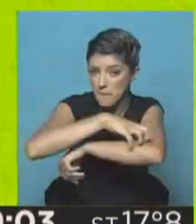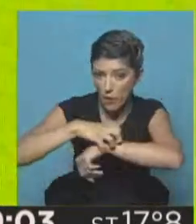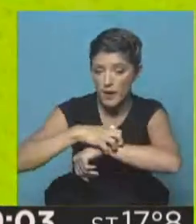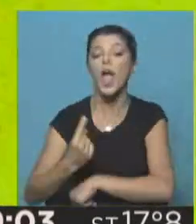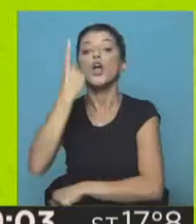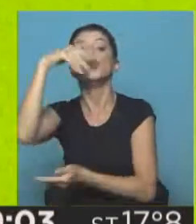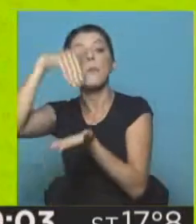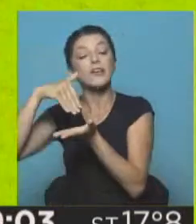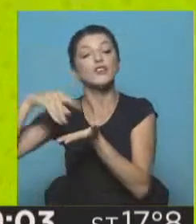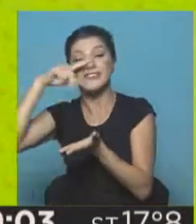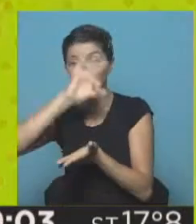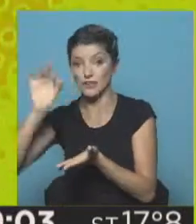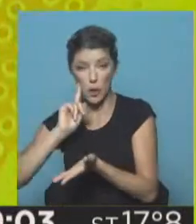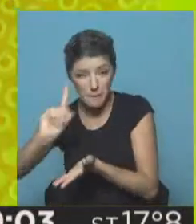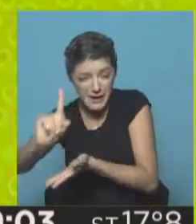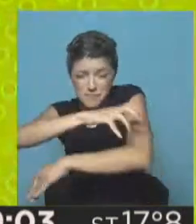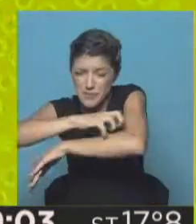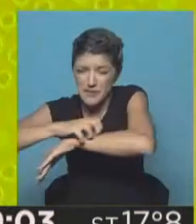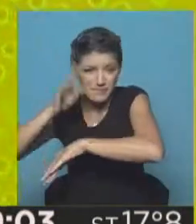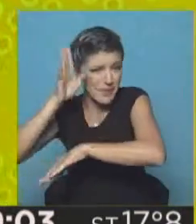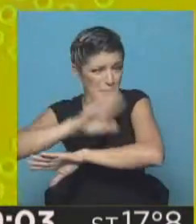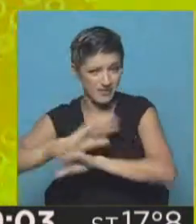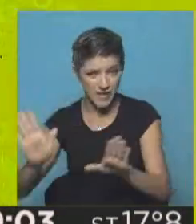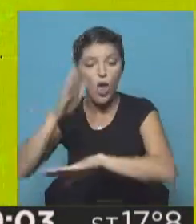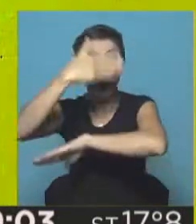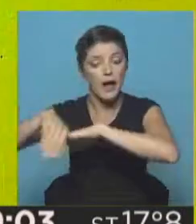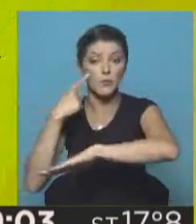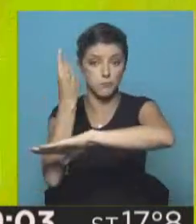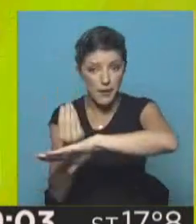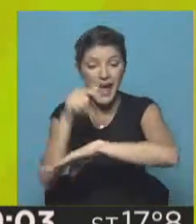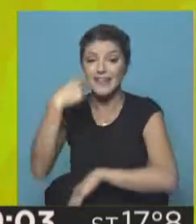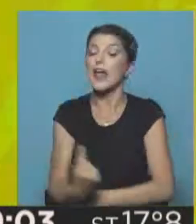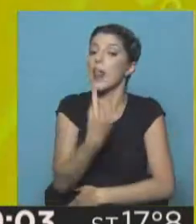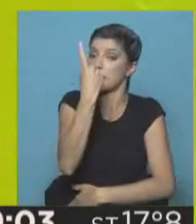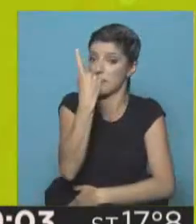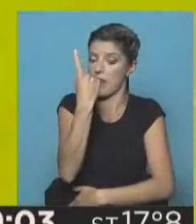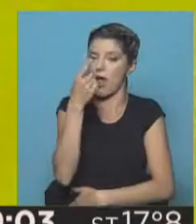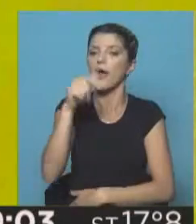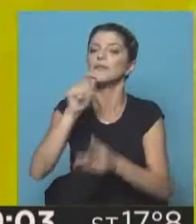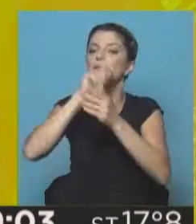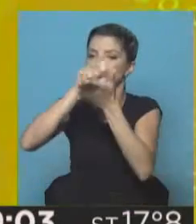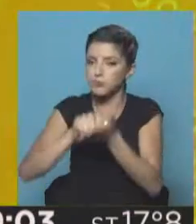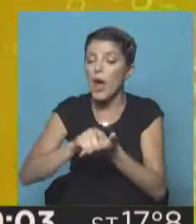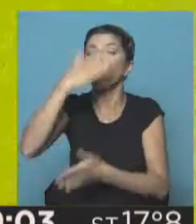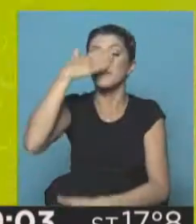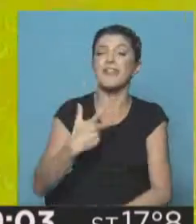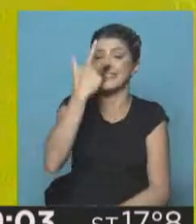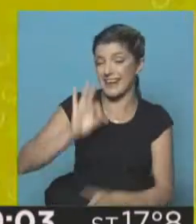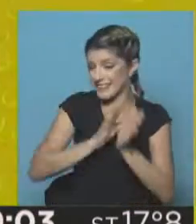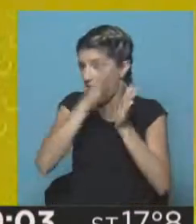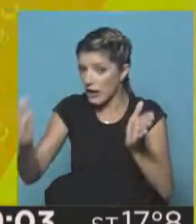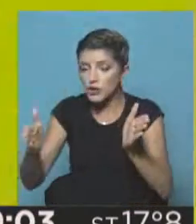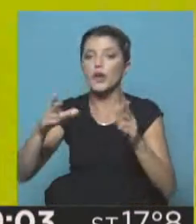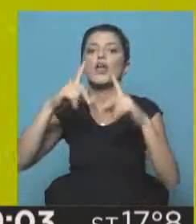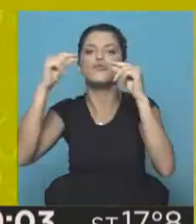1.700.000 que son indigentes. Es la primera medición oficial de pobreza de este gobierno después de casi 3 años sin